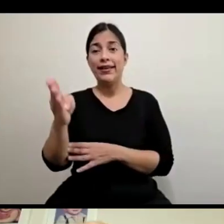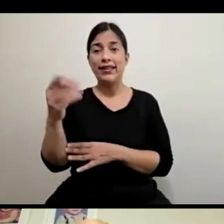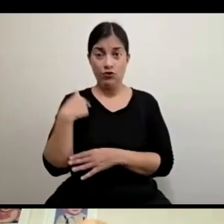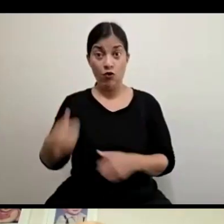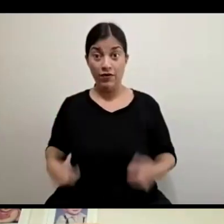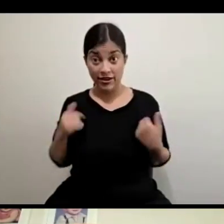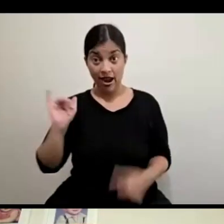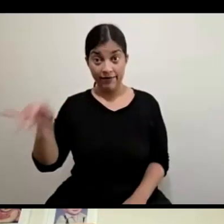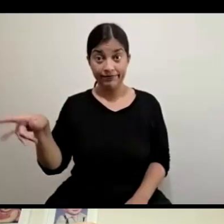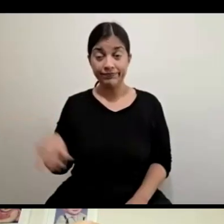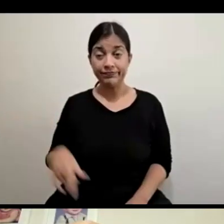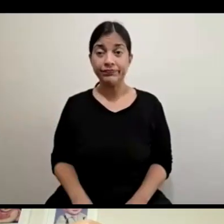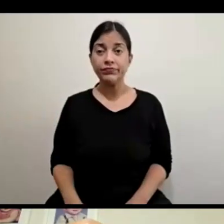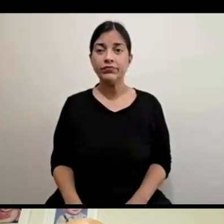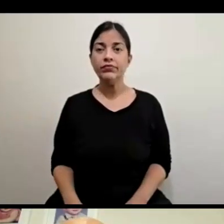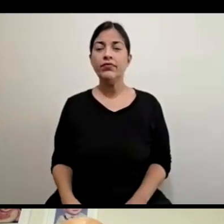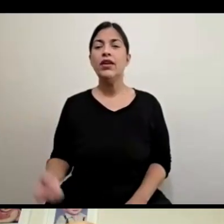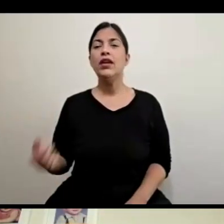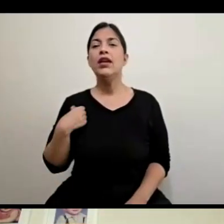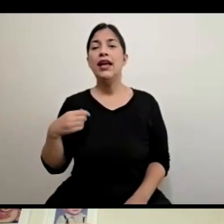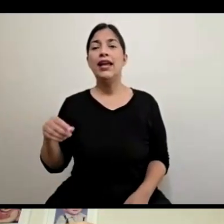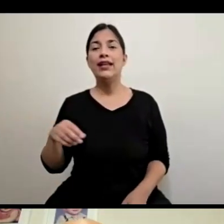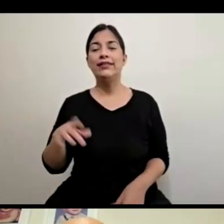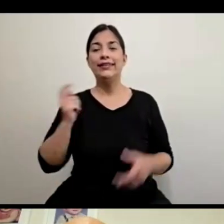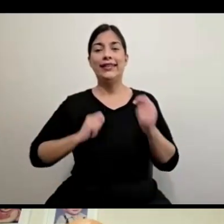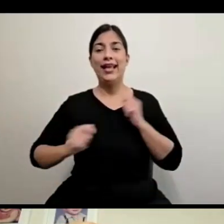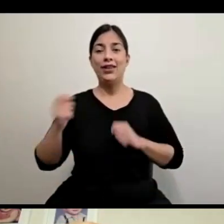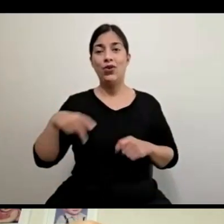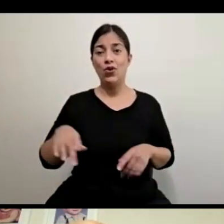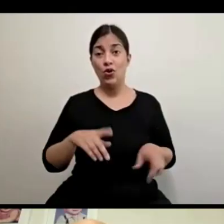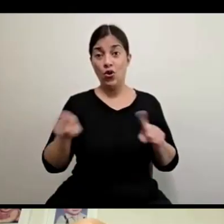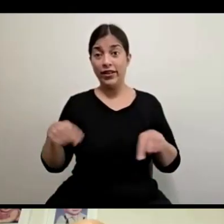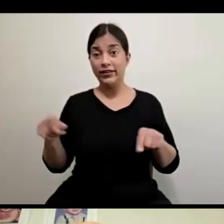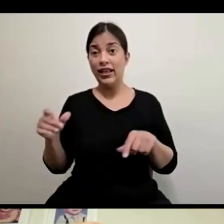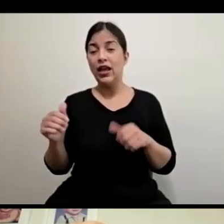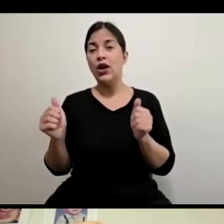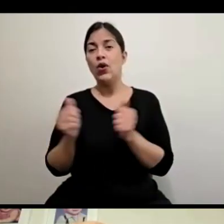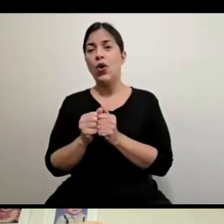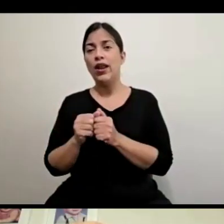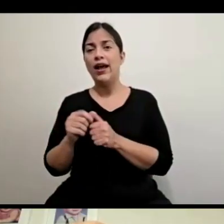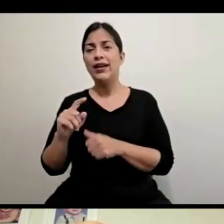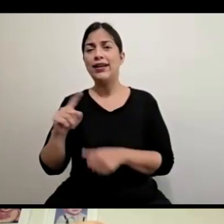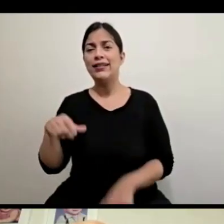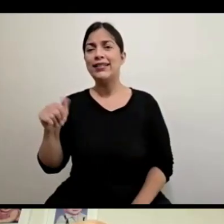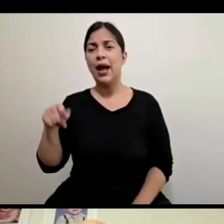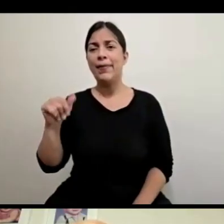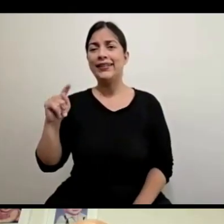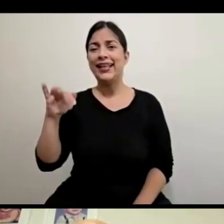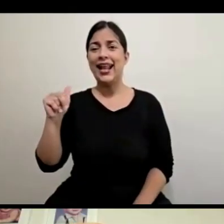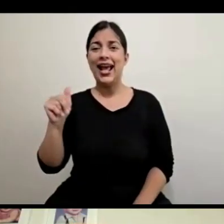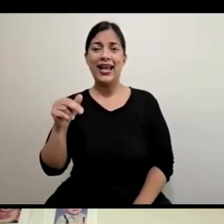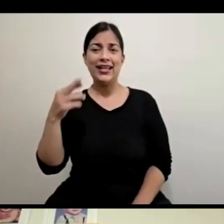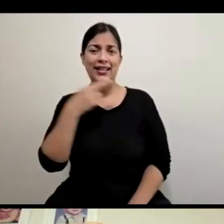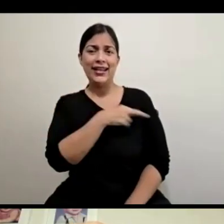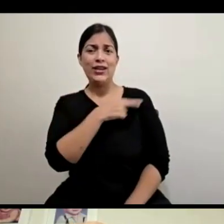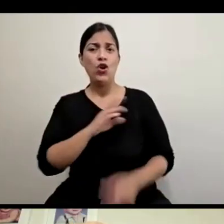el rodante fue con la Zapatera Prodigiosa a Barranquitas, y abrieron el carromato frente a la iglesia, y yo estuve